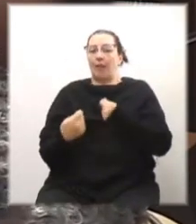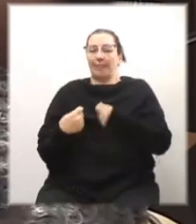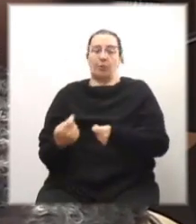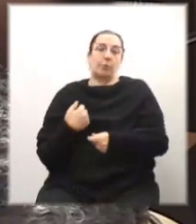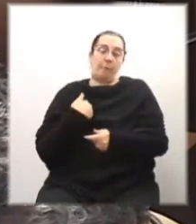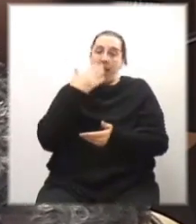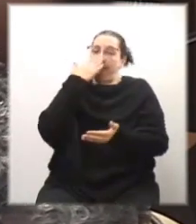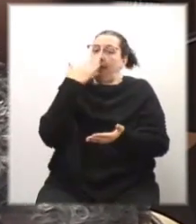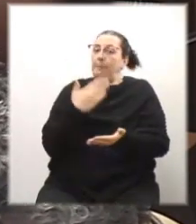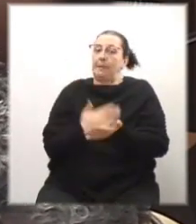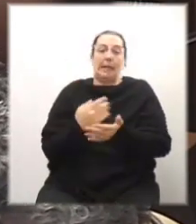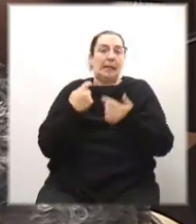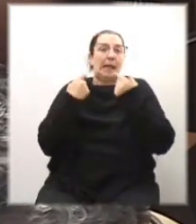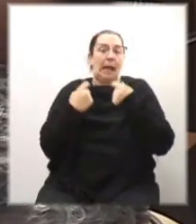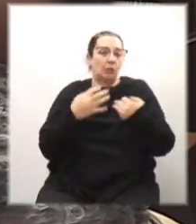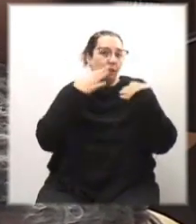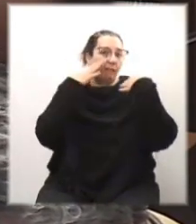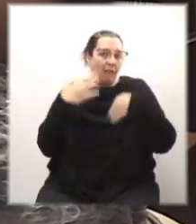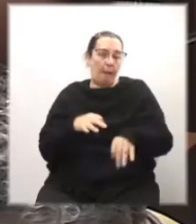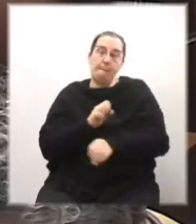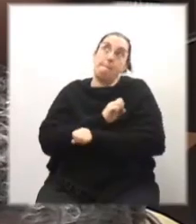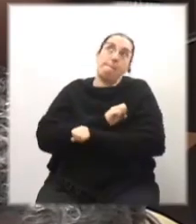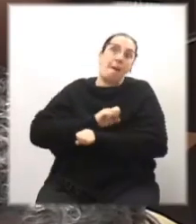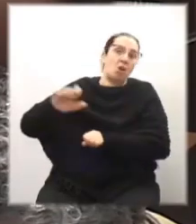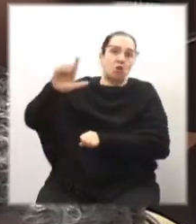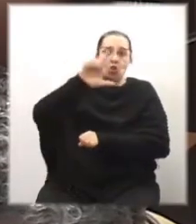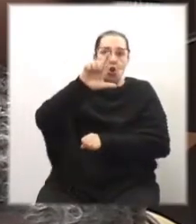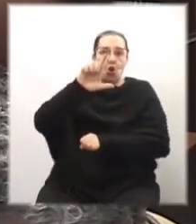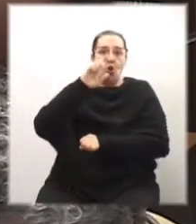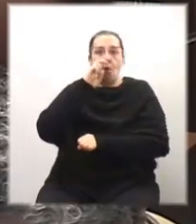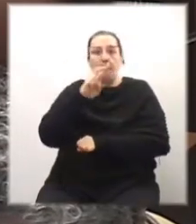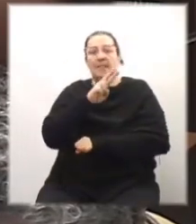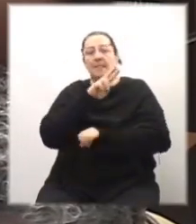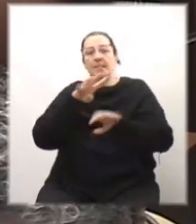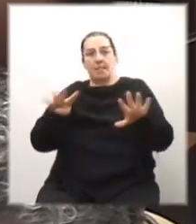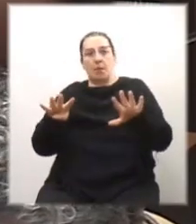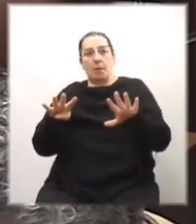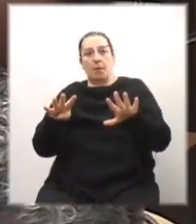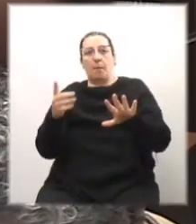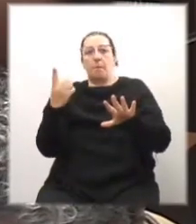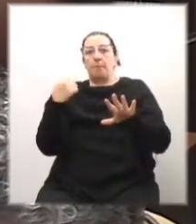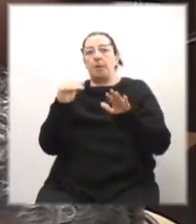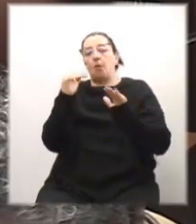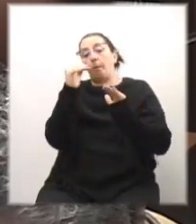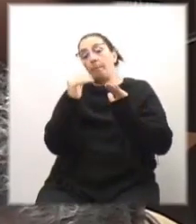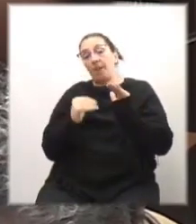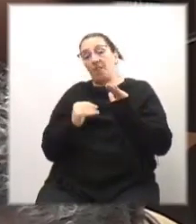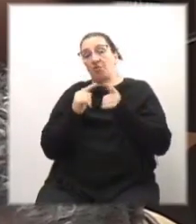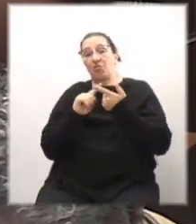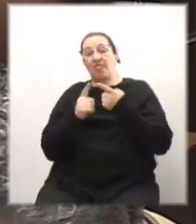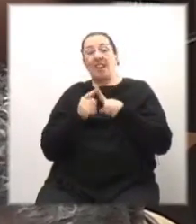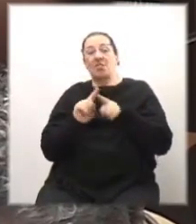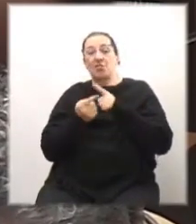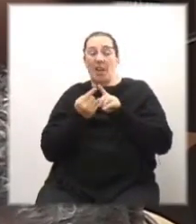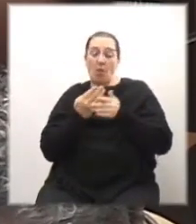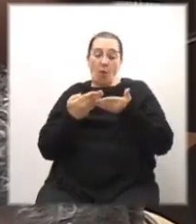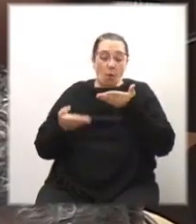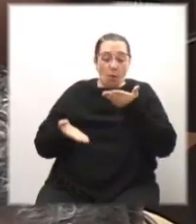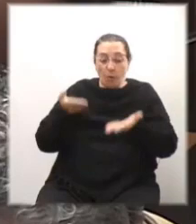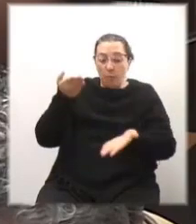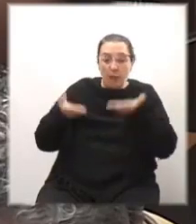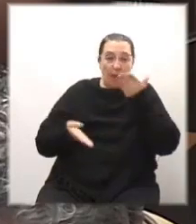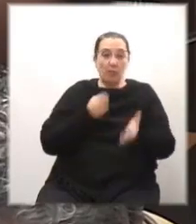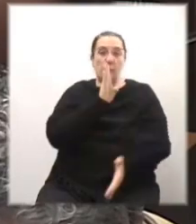términos reales posiblemente mayor que el 2019, aunque menor en relación al PBI,